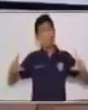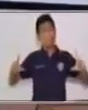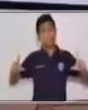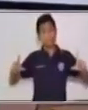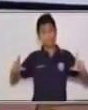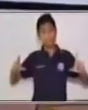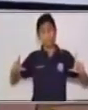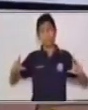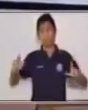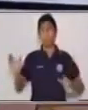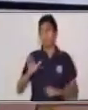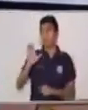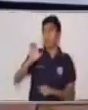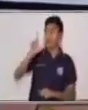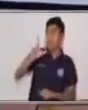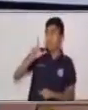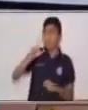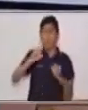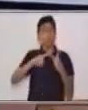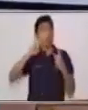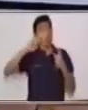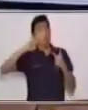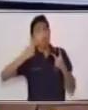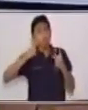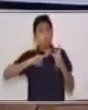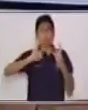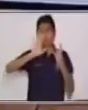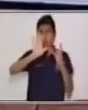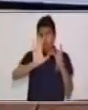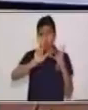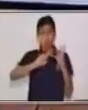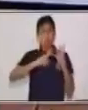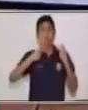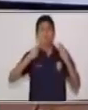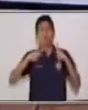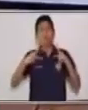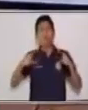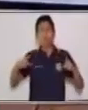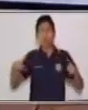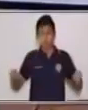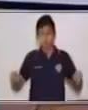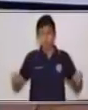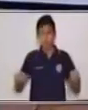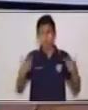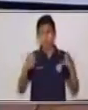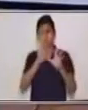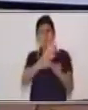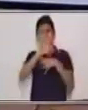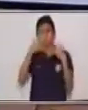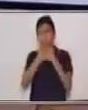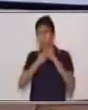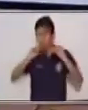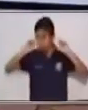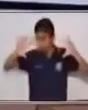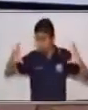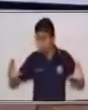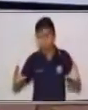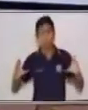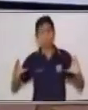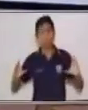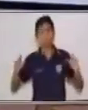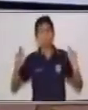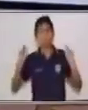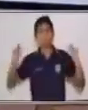el, dulces, su y vendió. Y por último, para encerrar la oración compuesta,